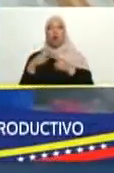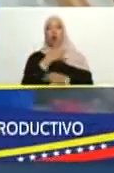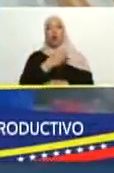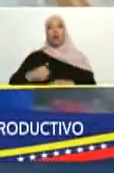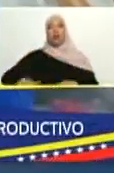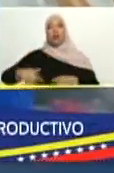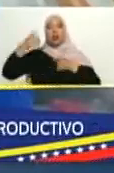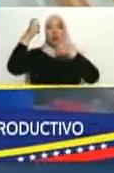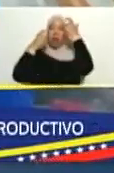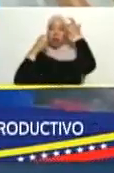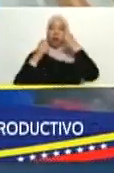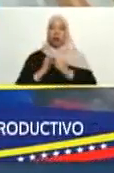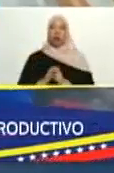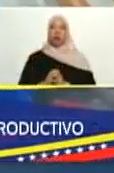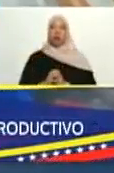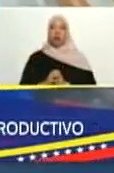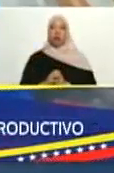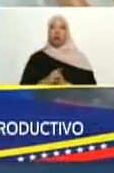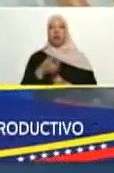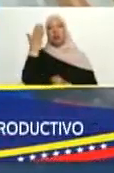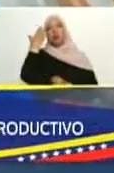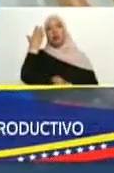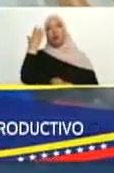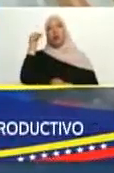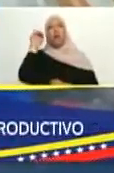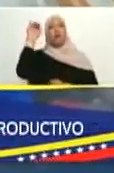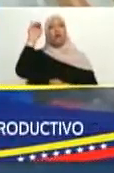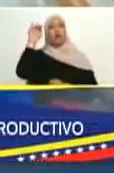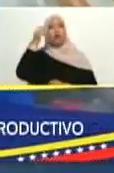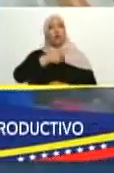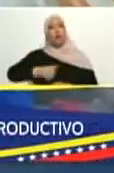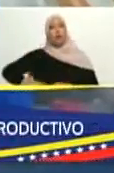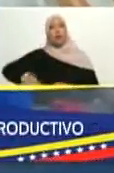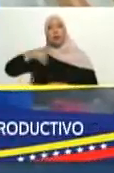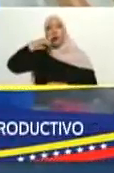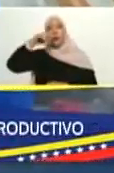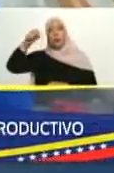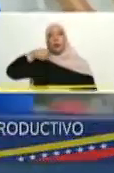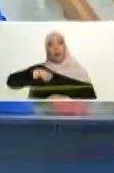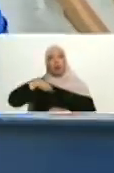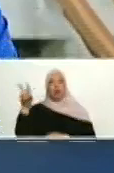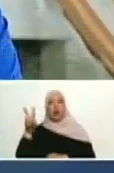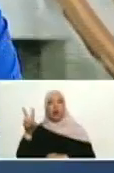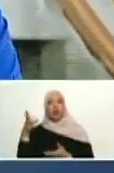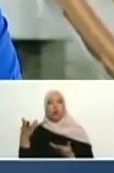Chávez. Y que sabía yo el destino que tenía deparado